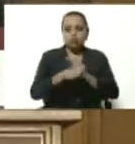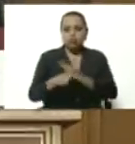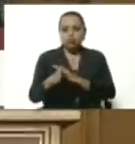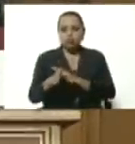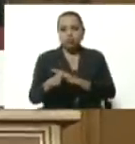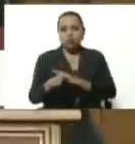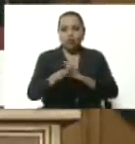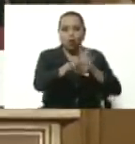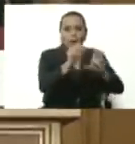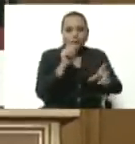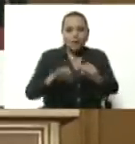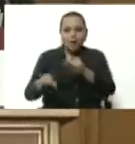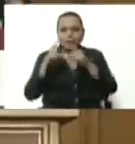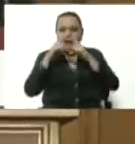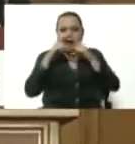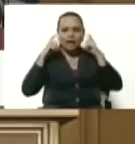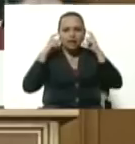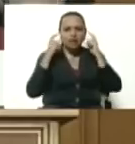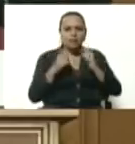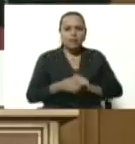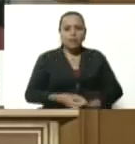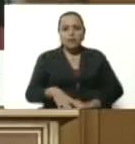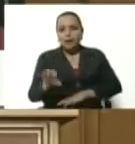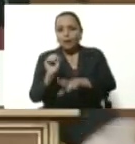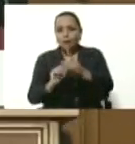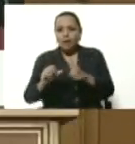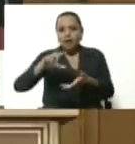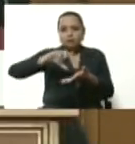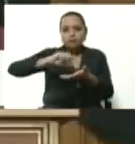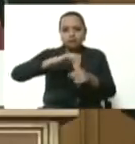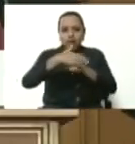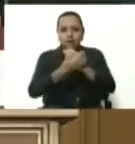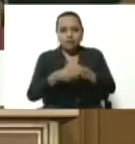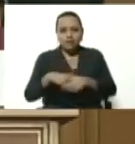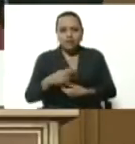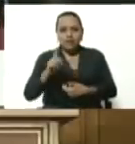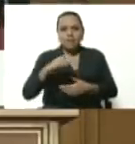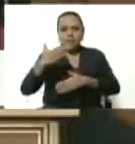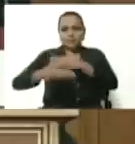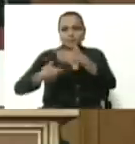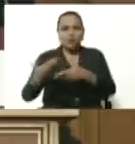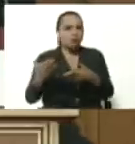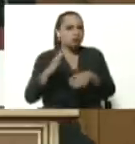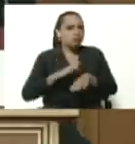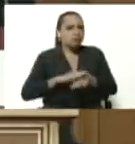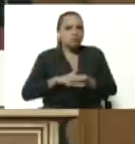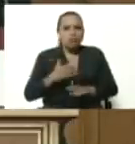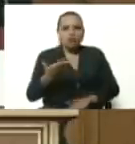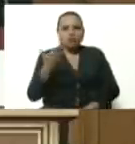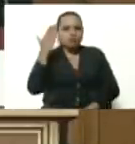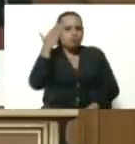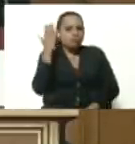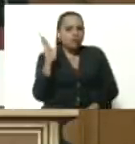mascarillas y a comprar desinfectantes y papel higiénico, que no sé por qué siempre les da por